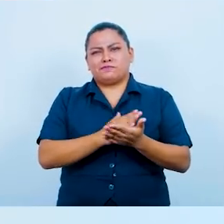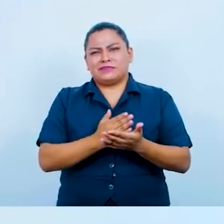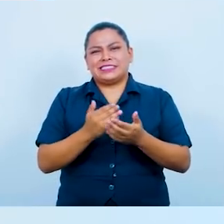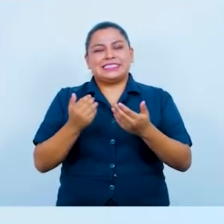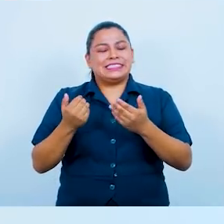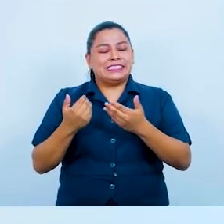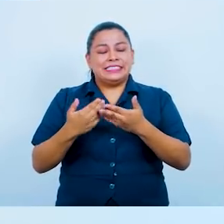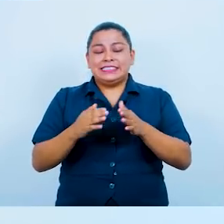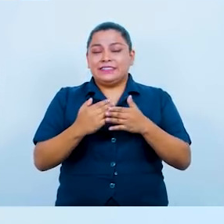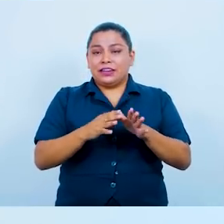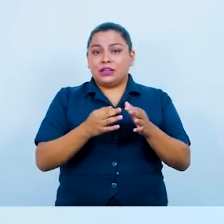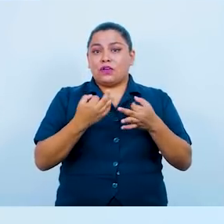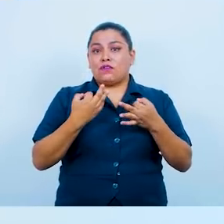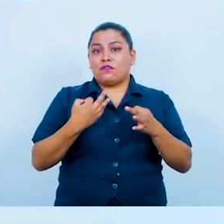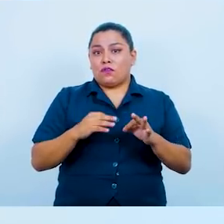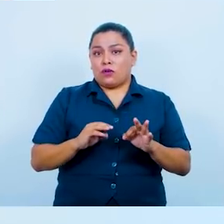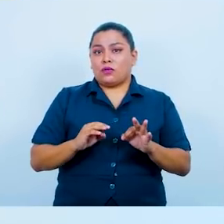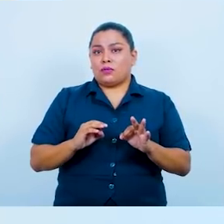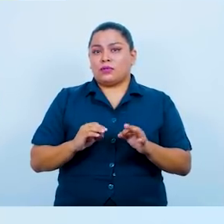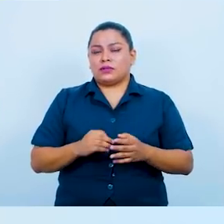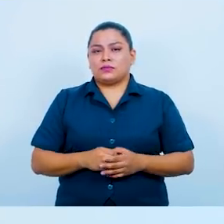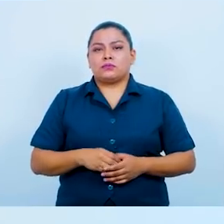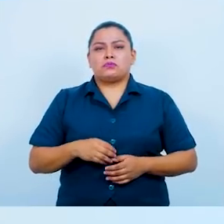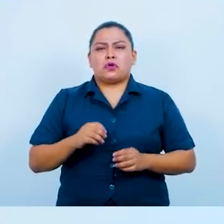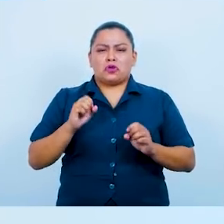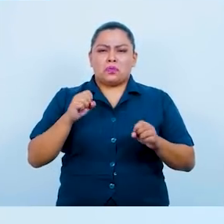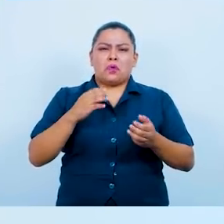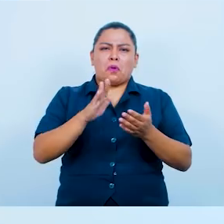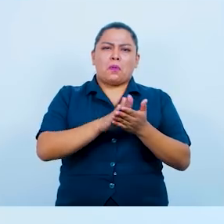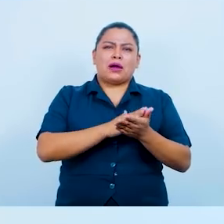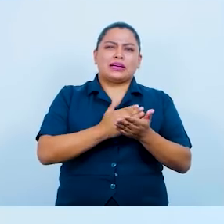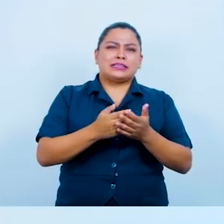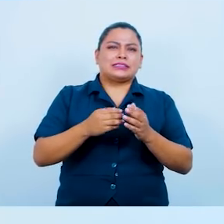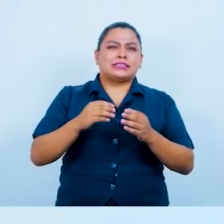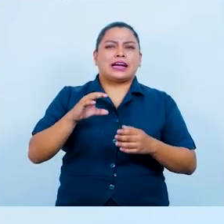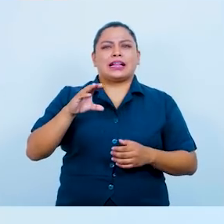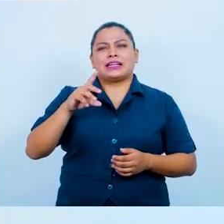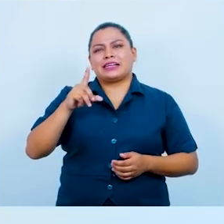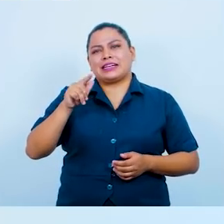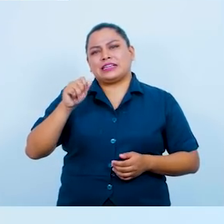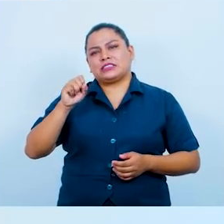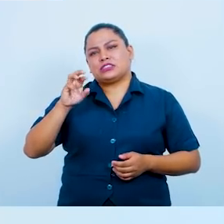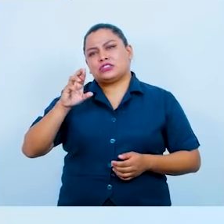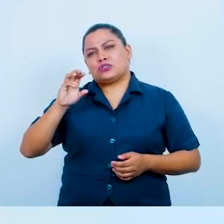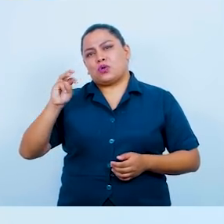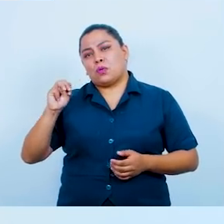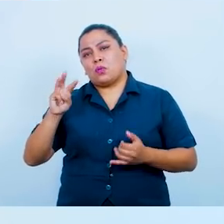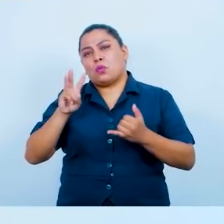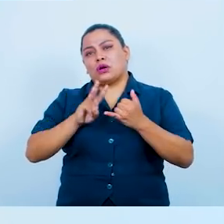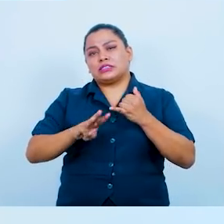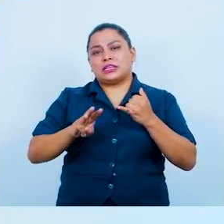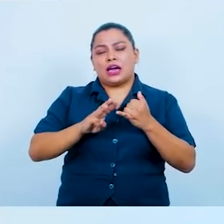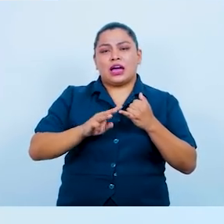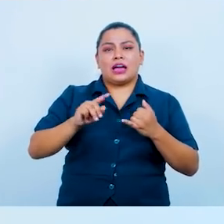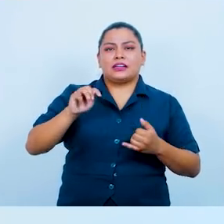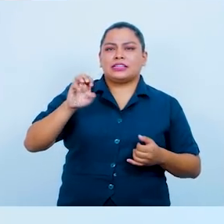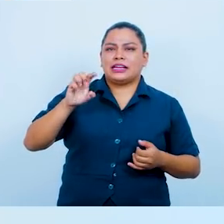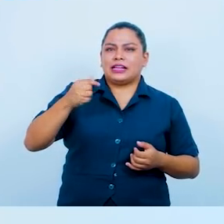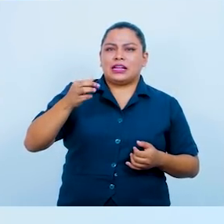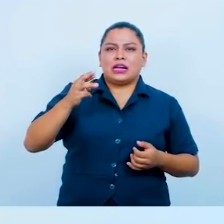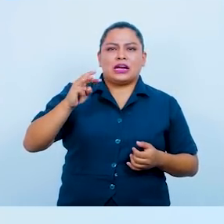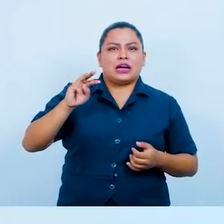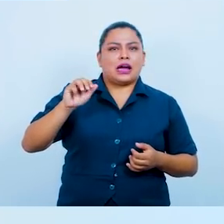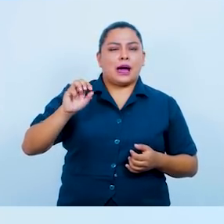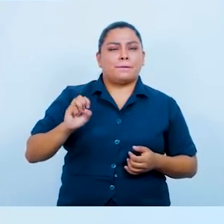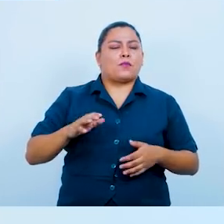de diferentes medios digitales. Las podemos compartir a través de Classroom, ya sea WhatsApp, Telegram o cualquier otro medio